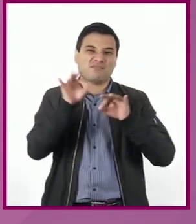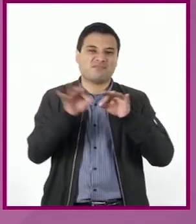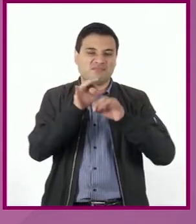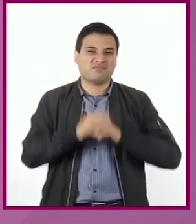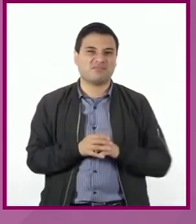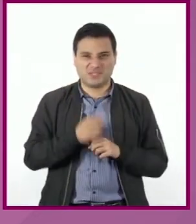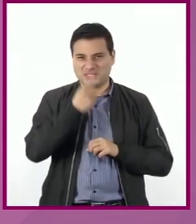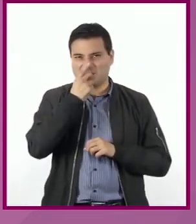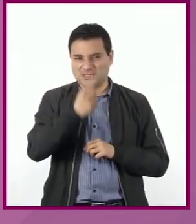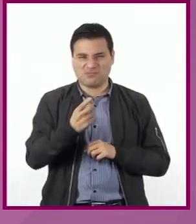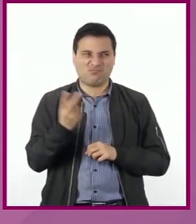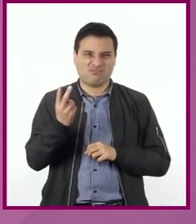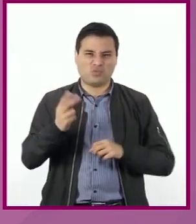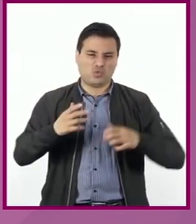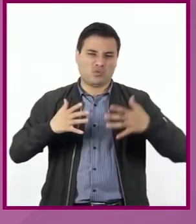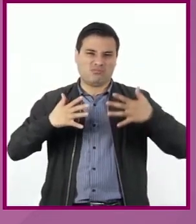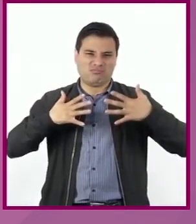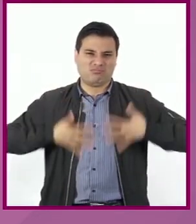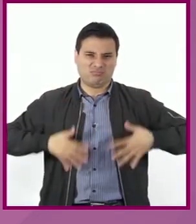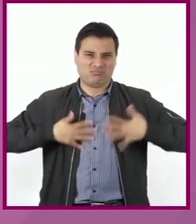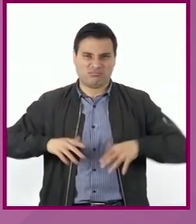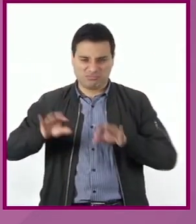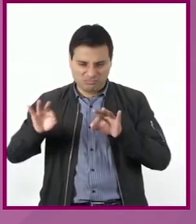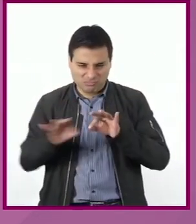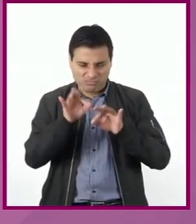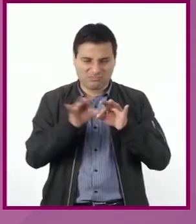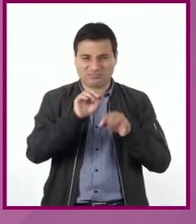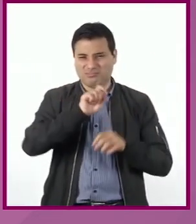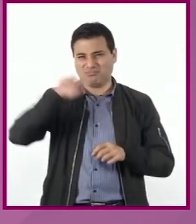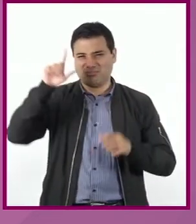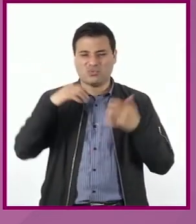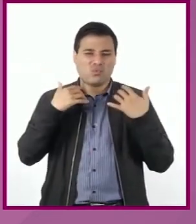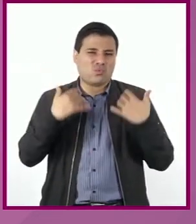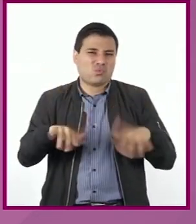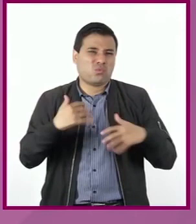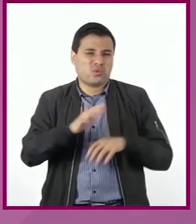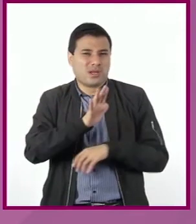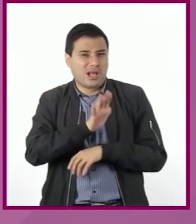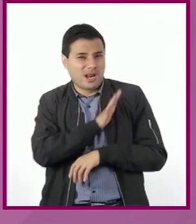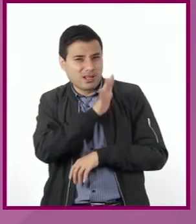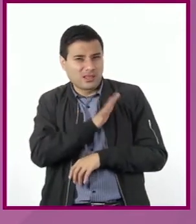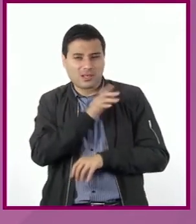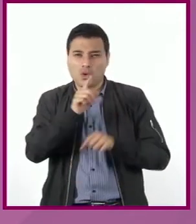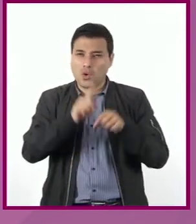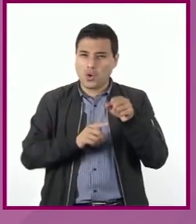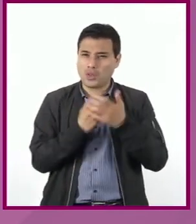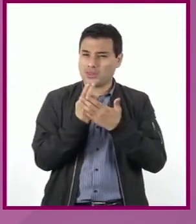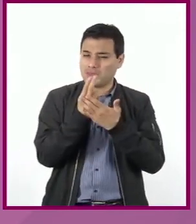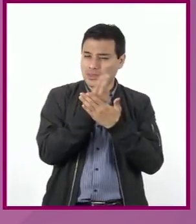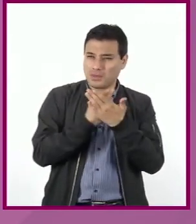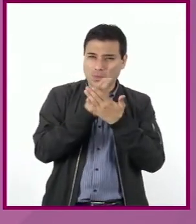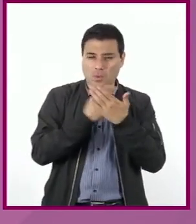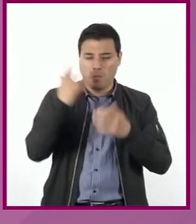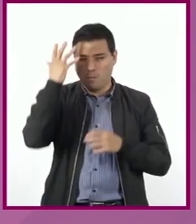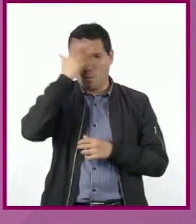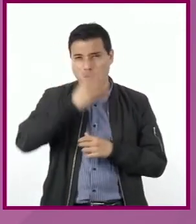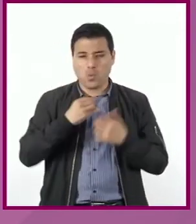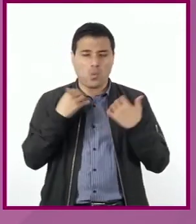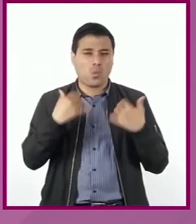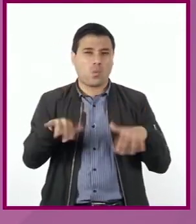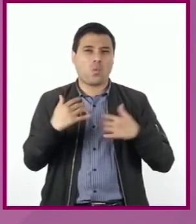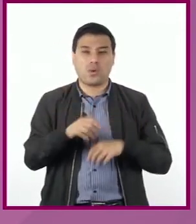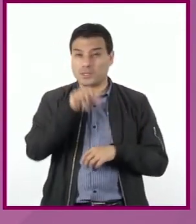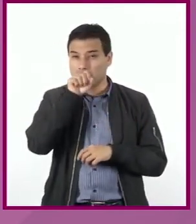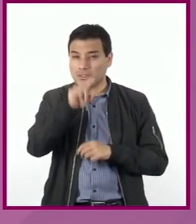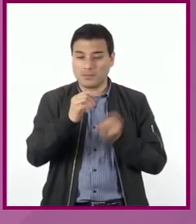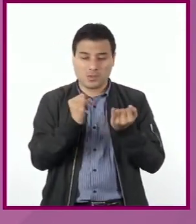sabían tejer las más maravillosas telas. No solamente los colores y los dibujos eran hermosísimos, sino que